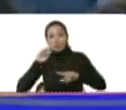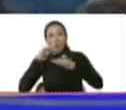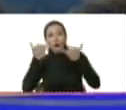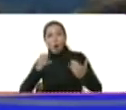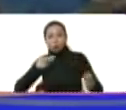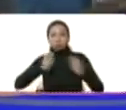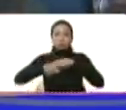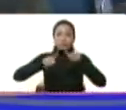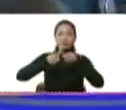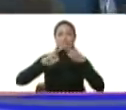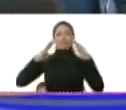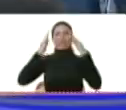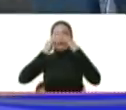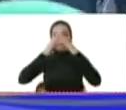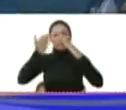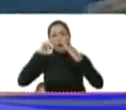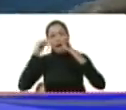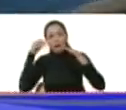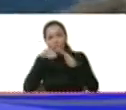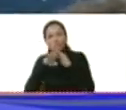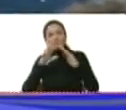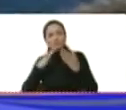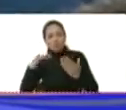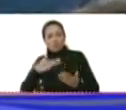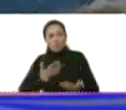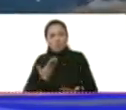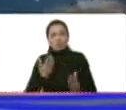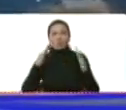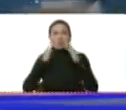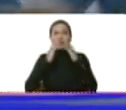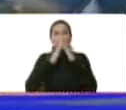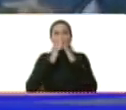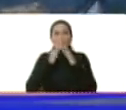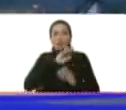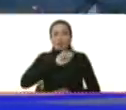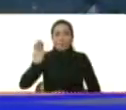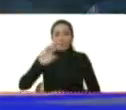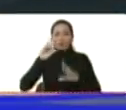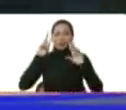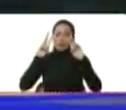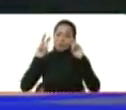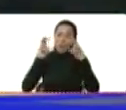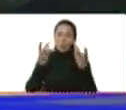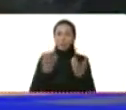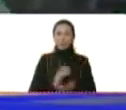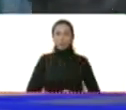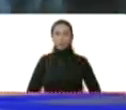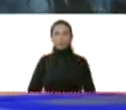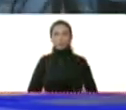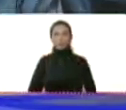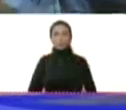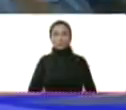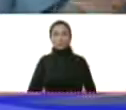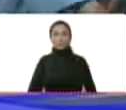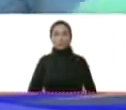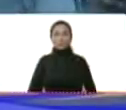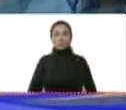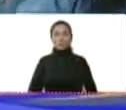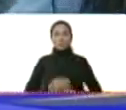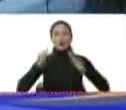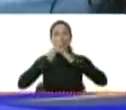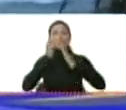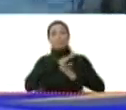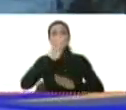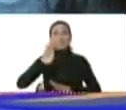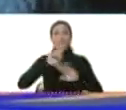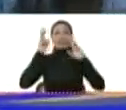una vivienda, un hogar, hogar en la patria nueva. Hogar en la patria nueva,